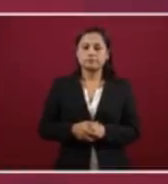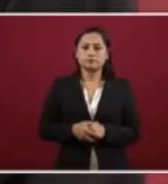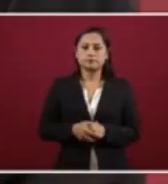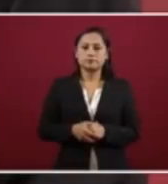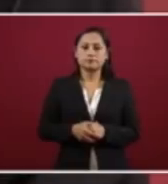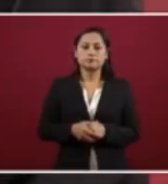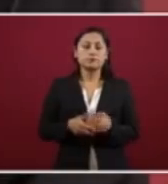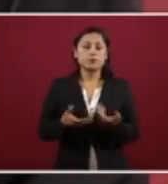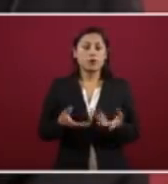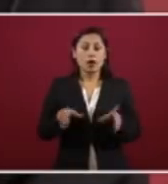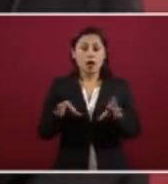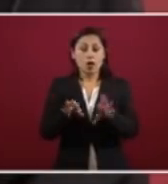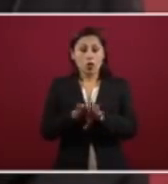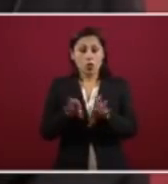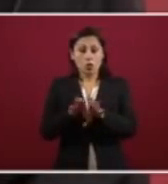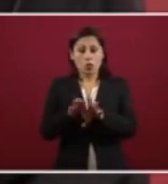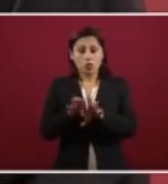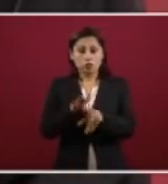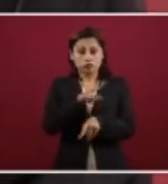a través